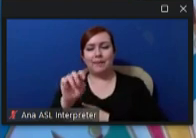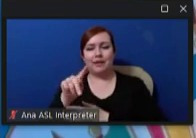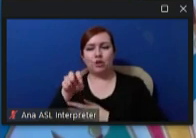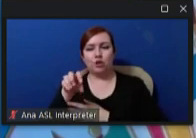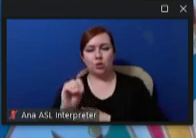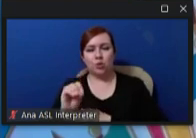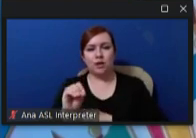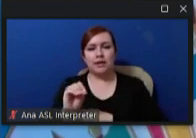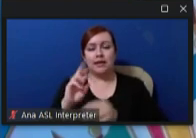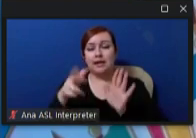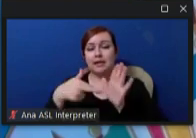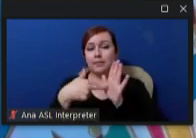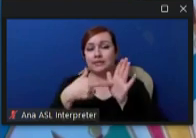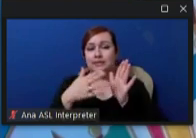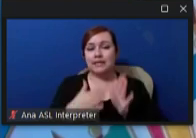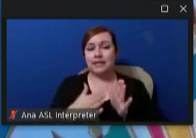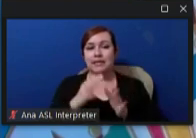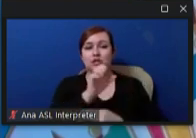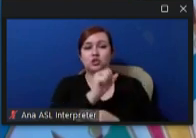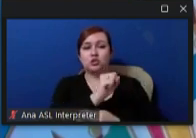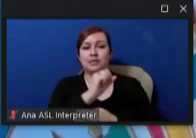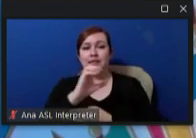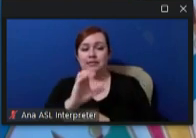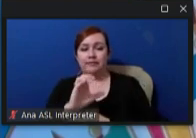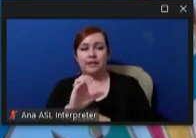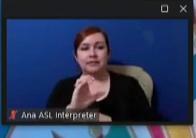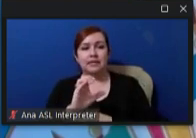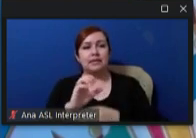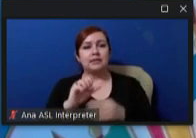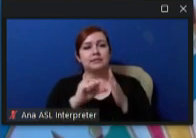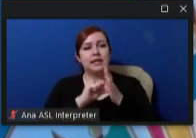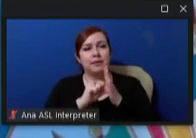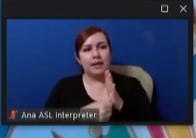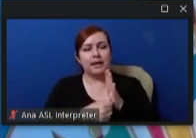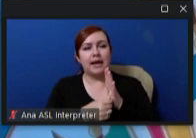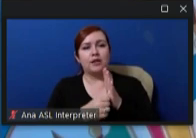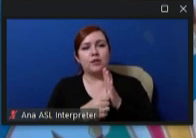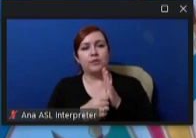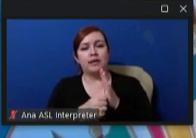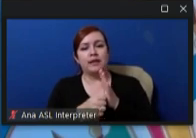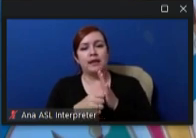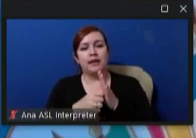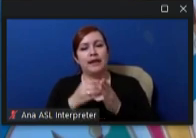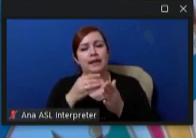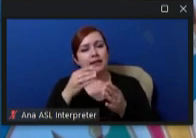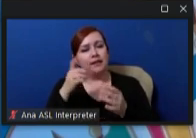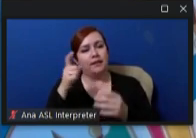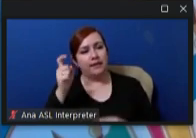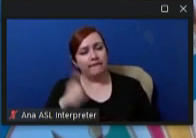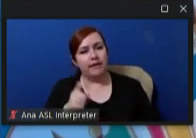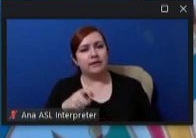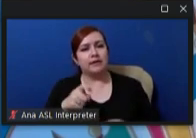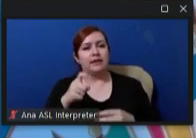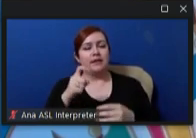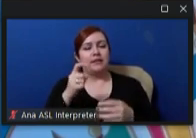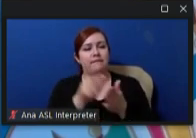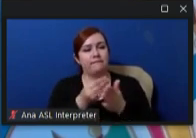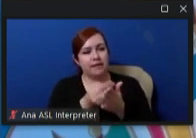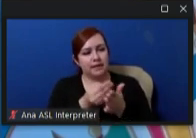organizaciones de la sociedad civil se ha marcado en otras latitudes sobre el deber de diseñar, implementar y financiar los